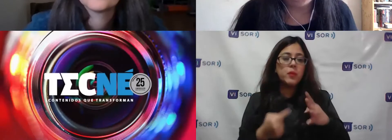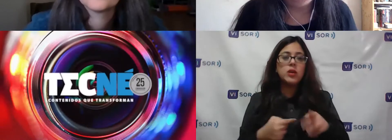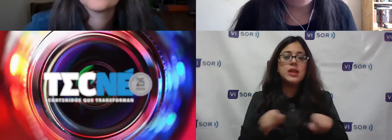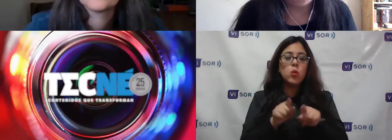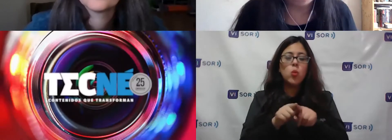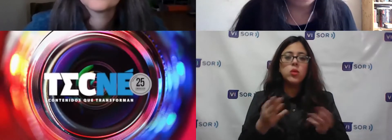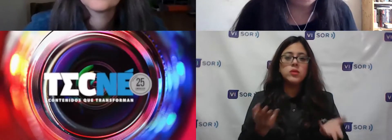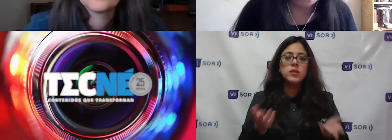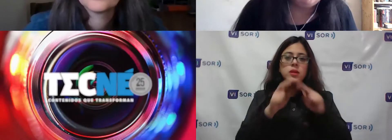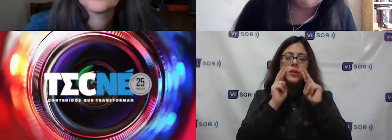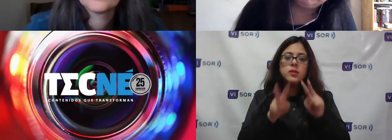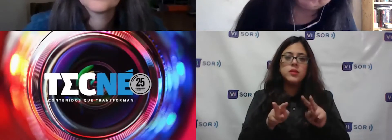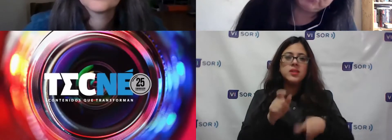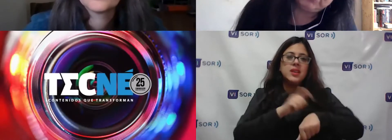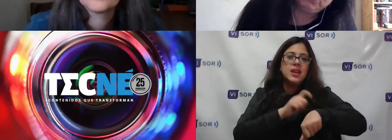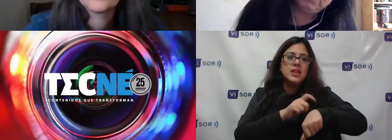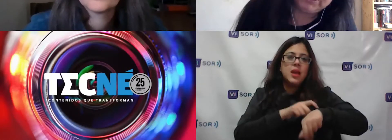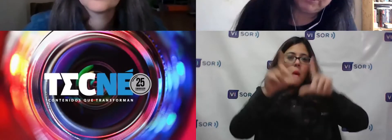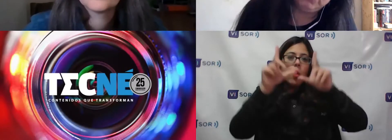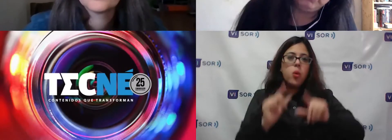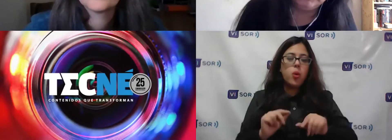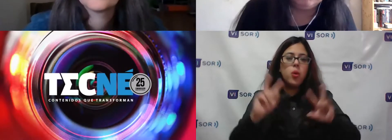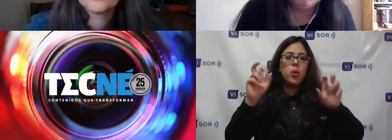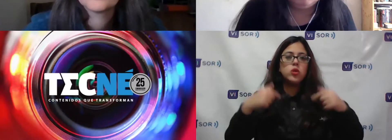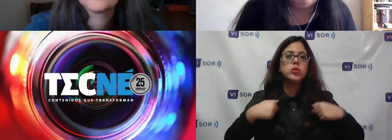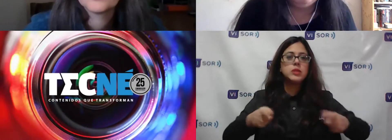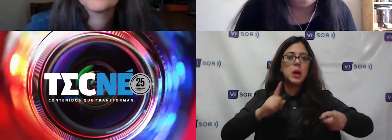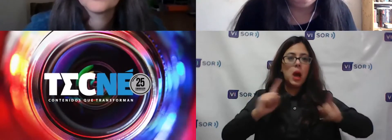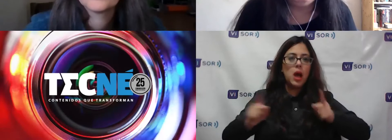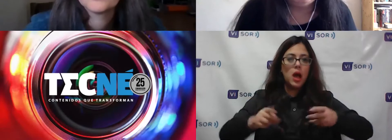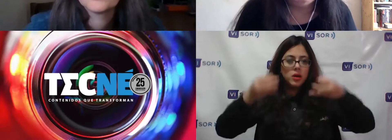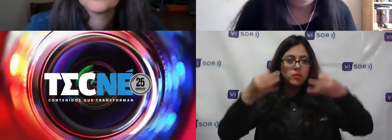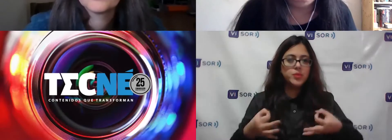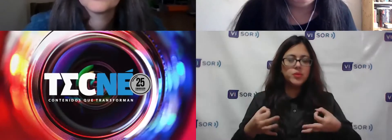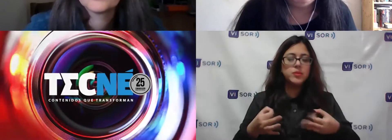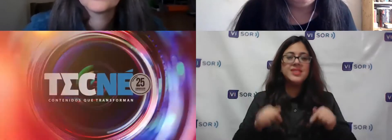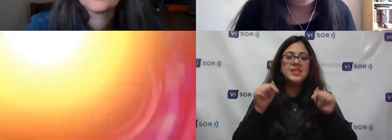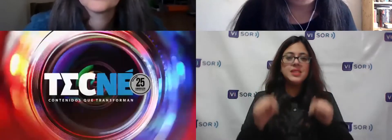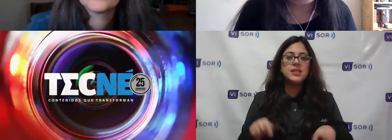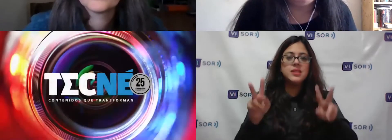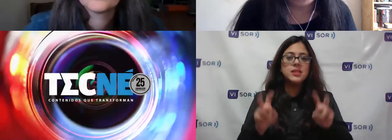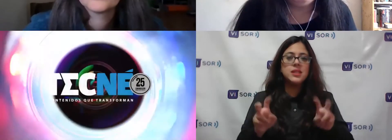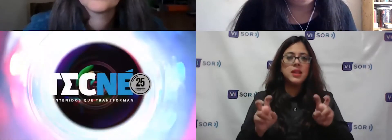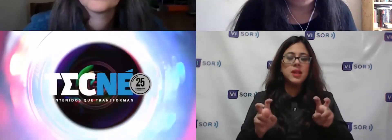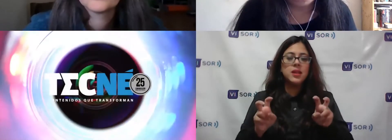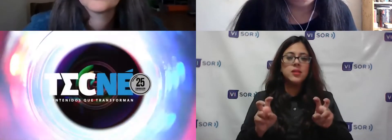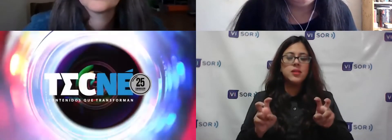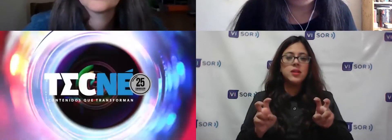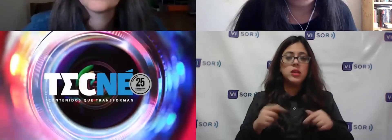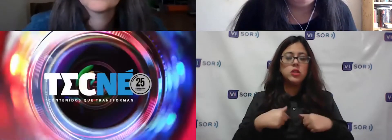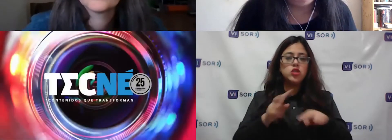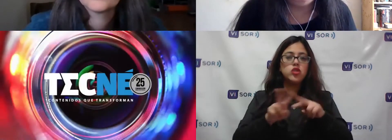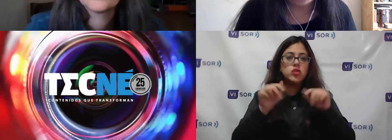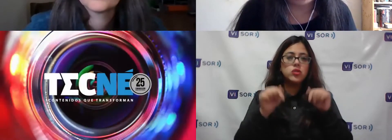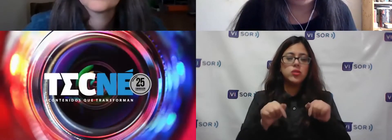me fue quitando tiempo para la dirección de alguna manera no y en ese sentido lo que estoy haciendo ahora